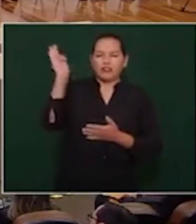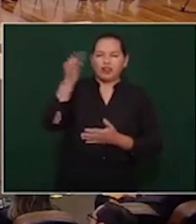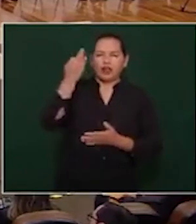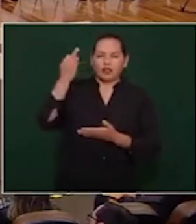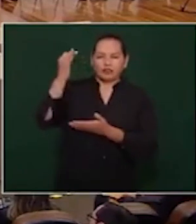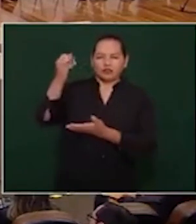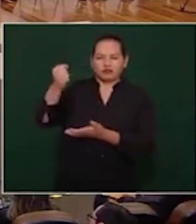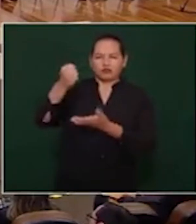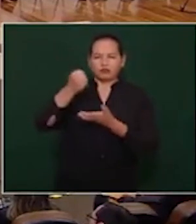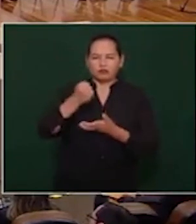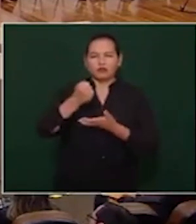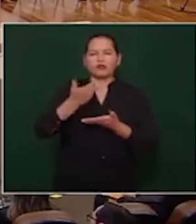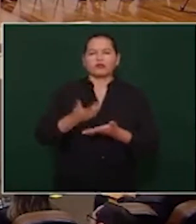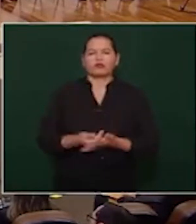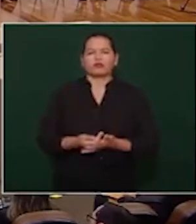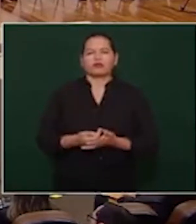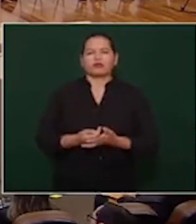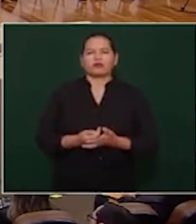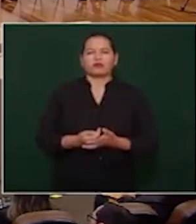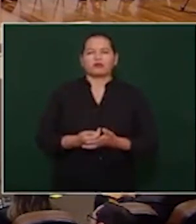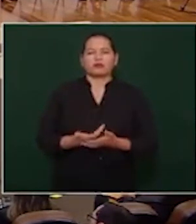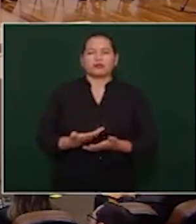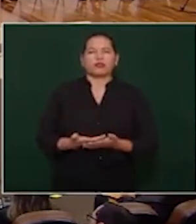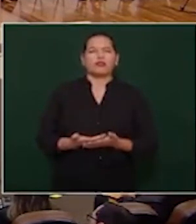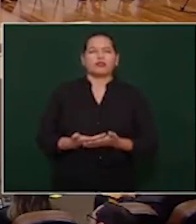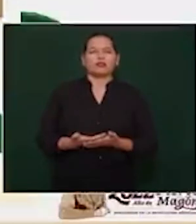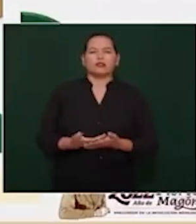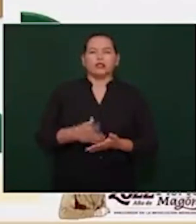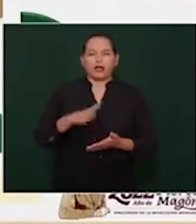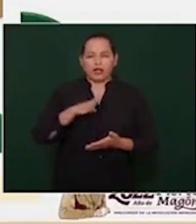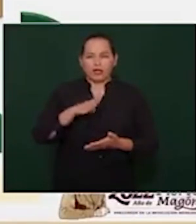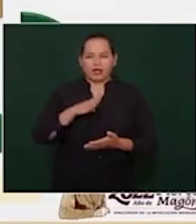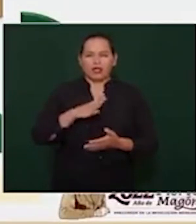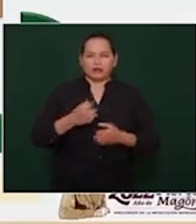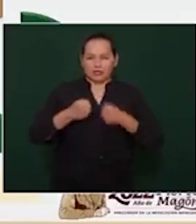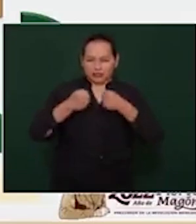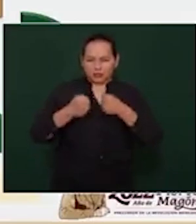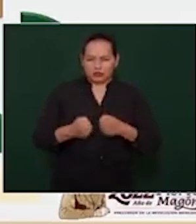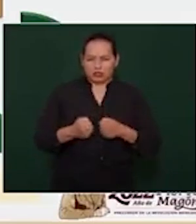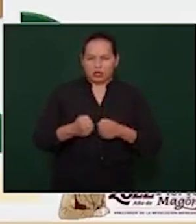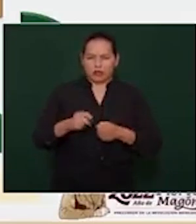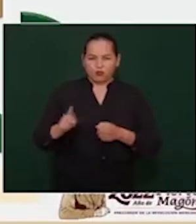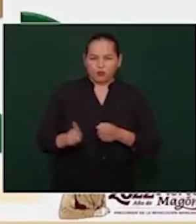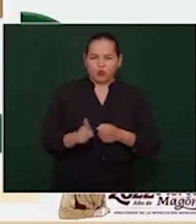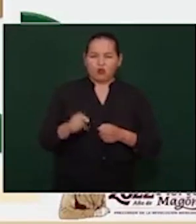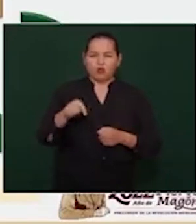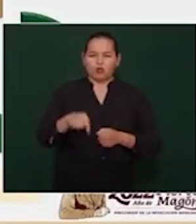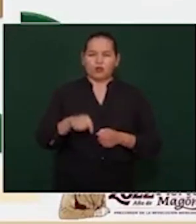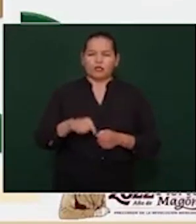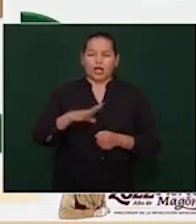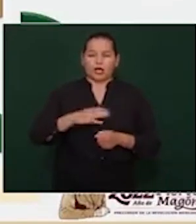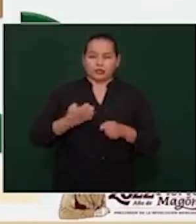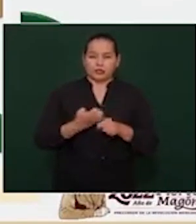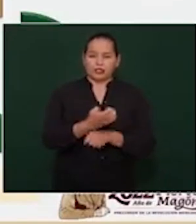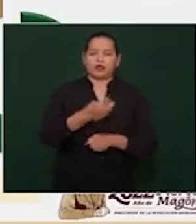seguridad pública, lo que es en el Fondo de Aportaciones para la Seguridad Pública, el Estado recibe